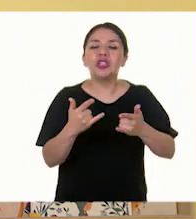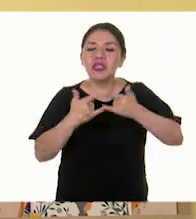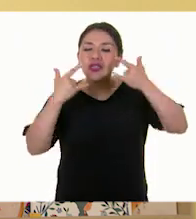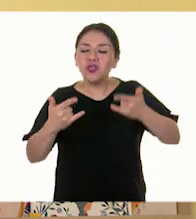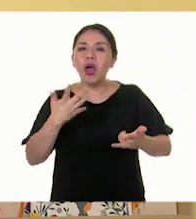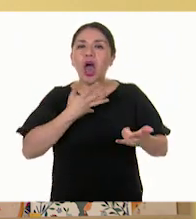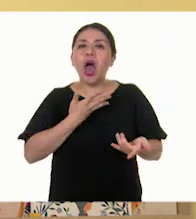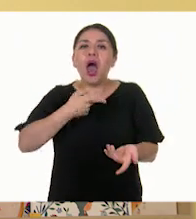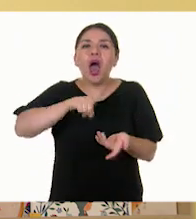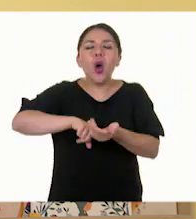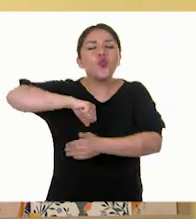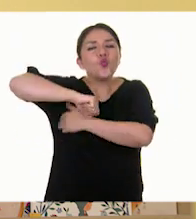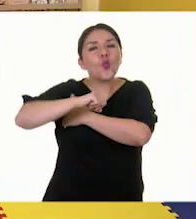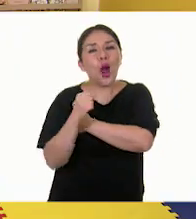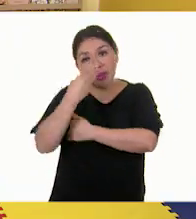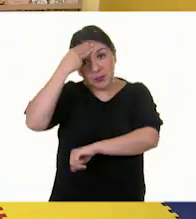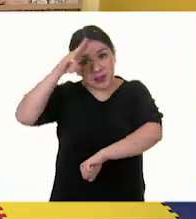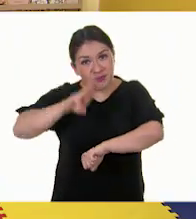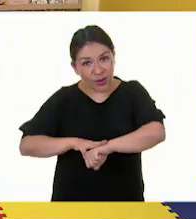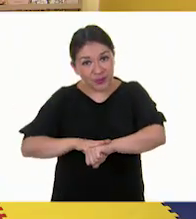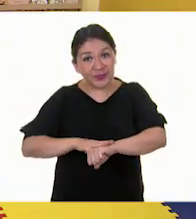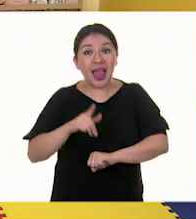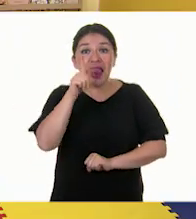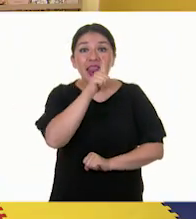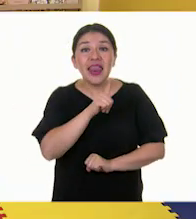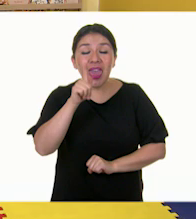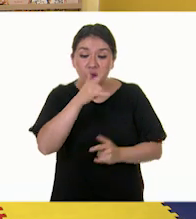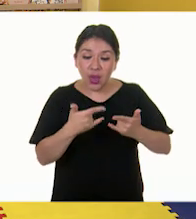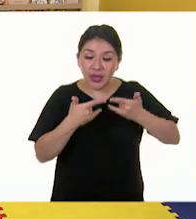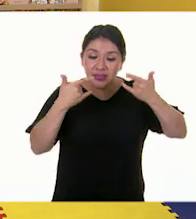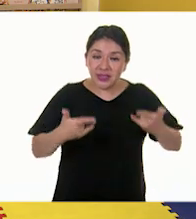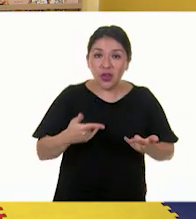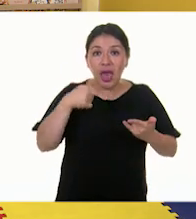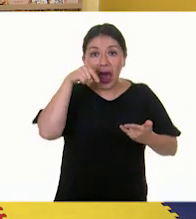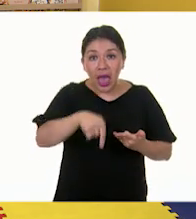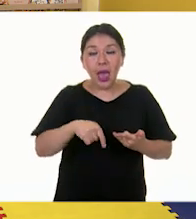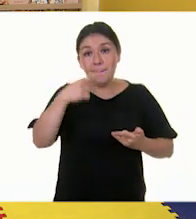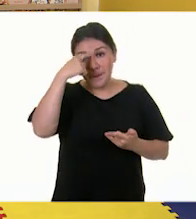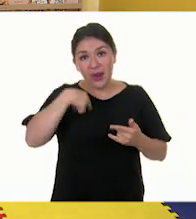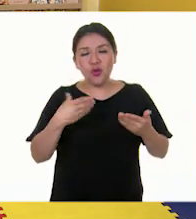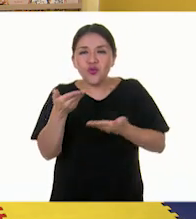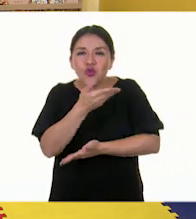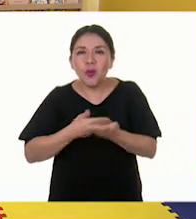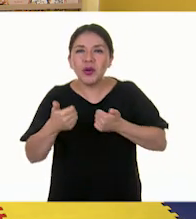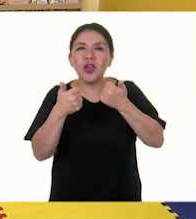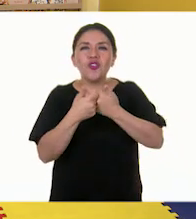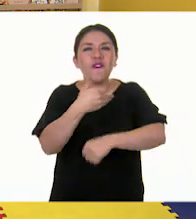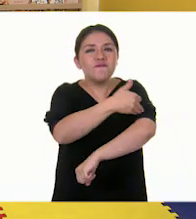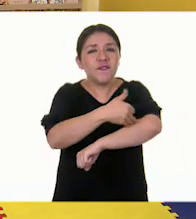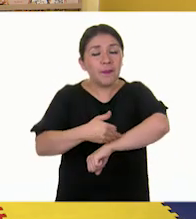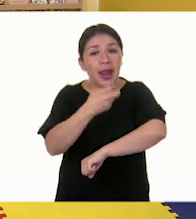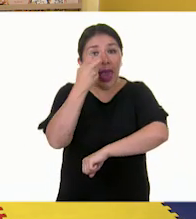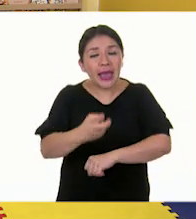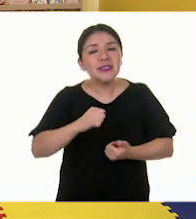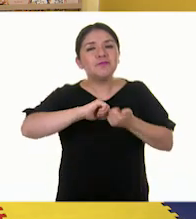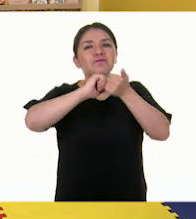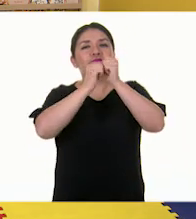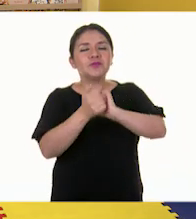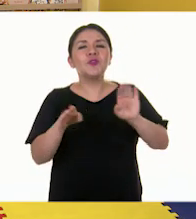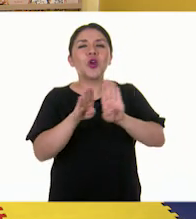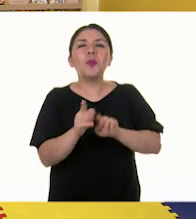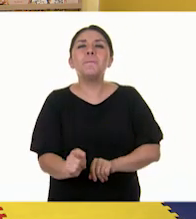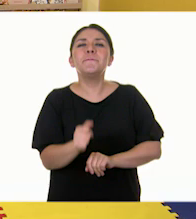están guardadas en nuestra memoria. La lengua del relato que compartimos con nuestra familia nos han dado ya las